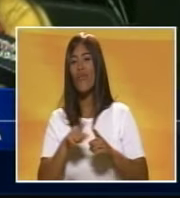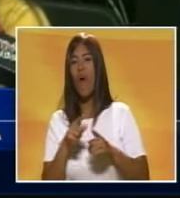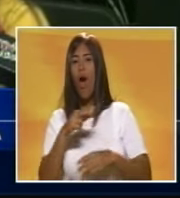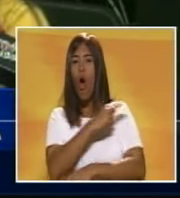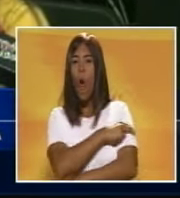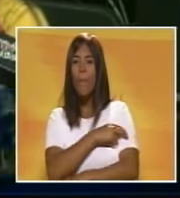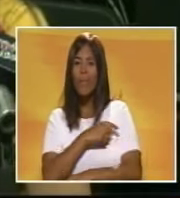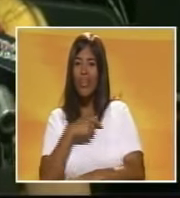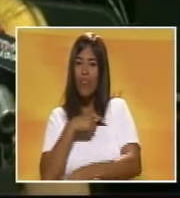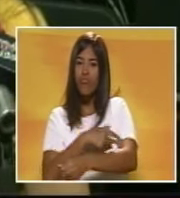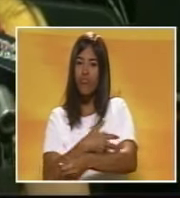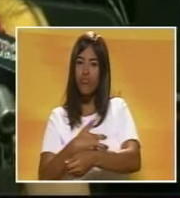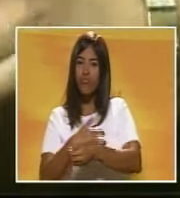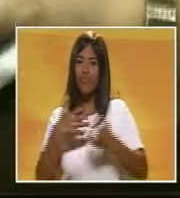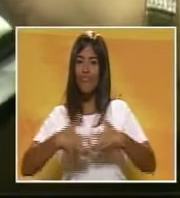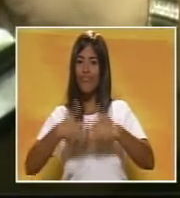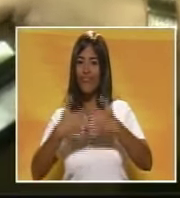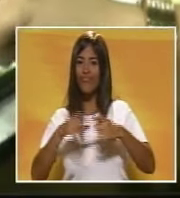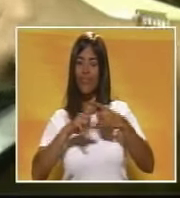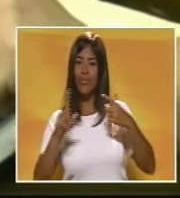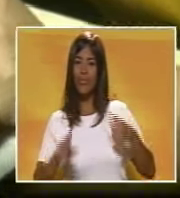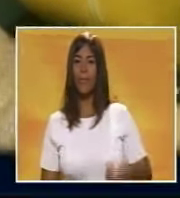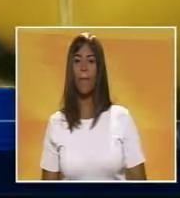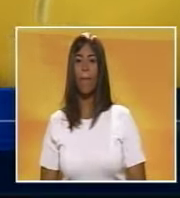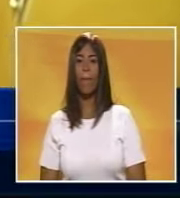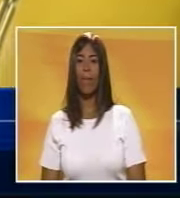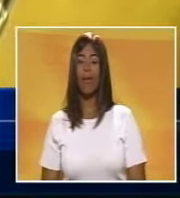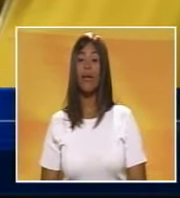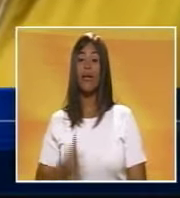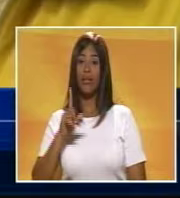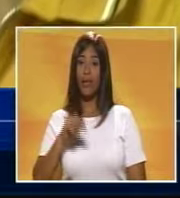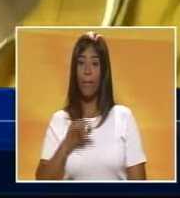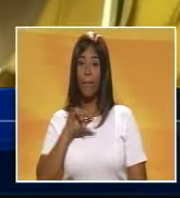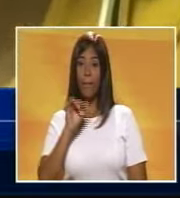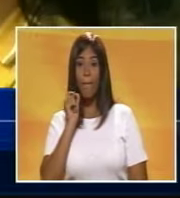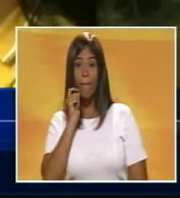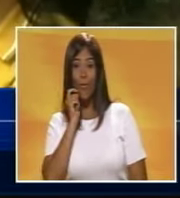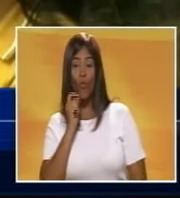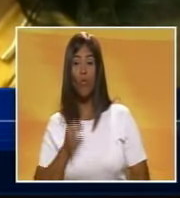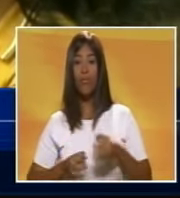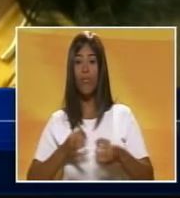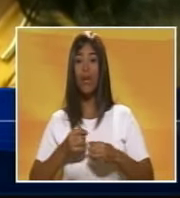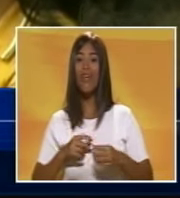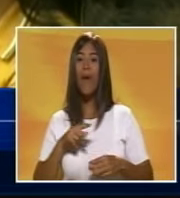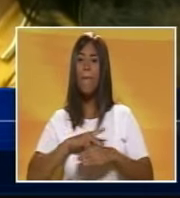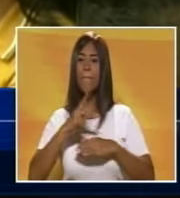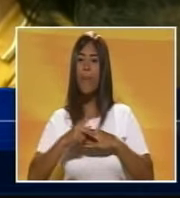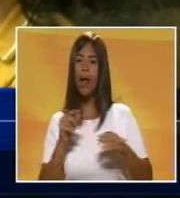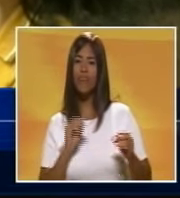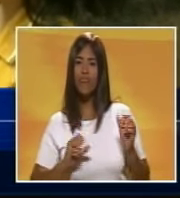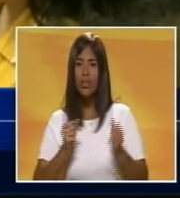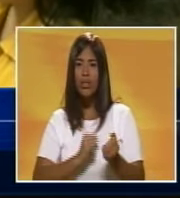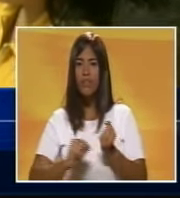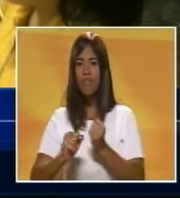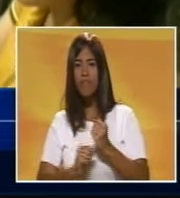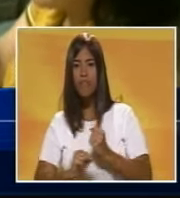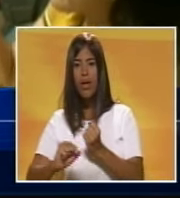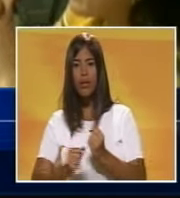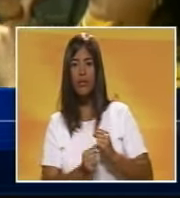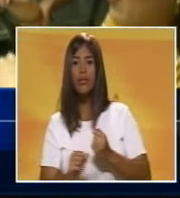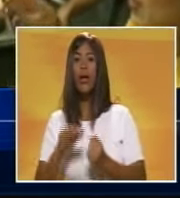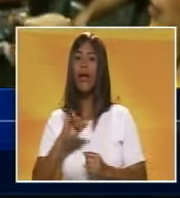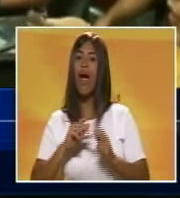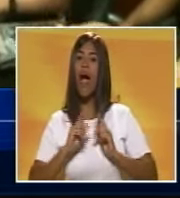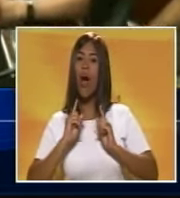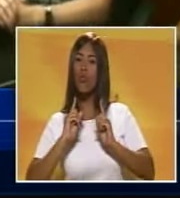cuentan con plantas eléctricas centrales. Además, la mandataria estatal anunció un plan de limpieza este fin de semana en la autopista Atáriba. Ratificó